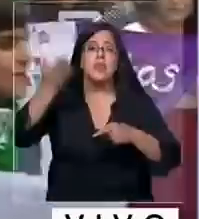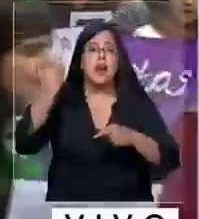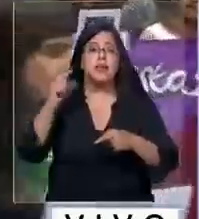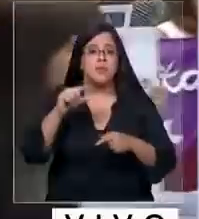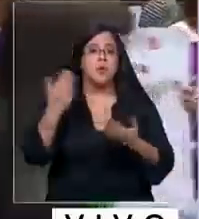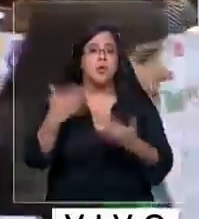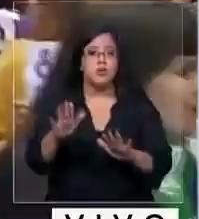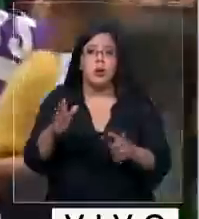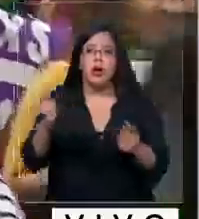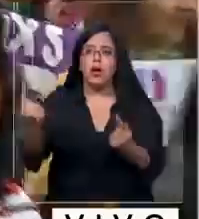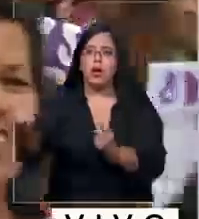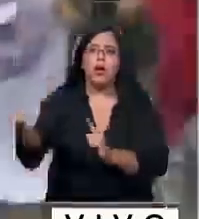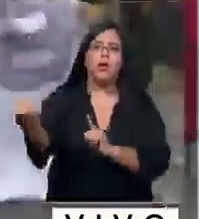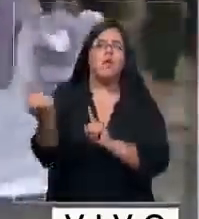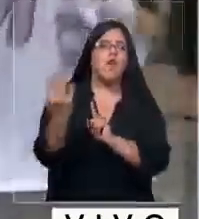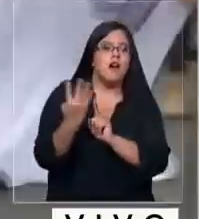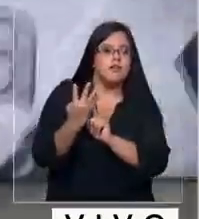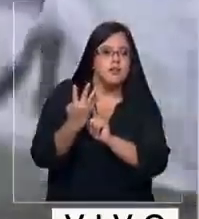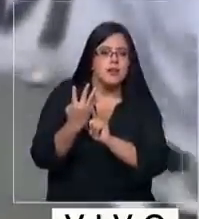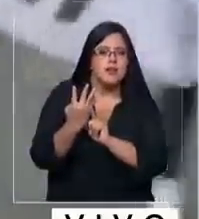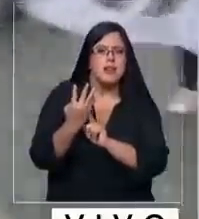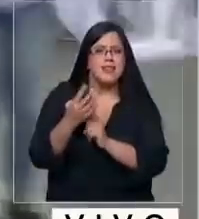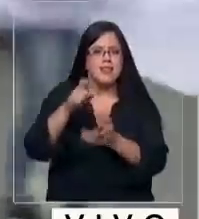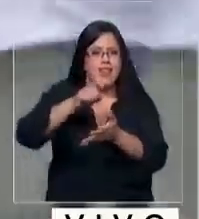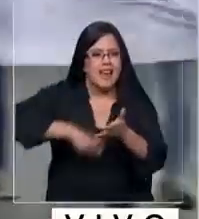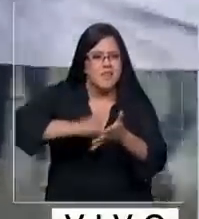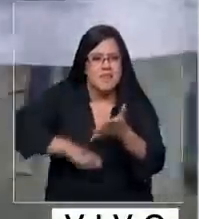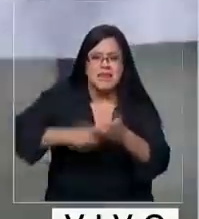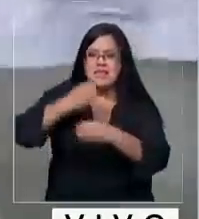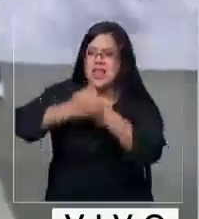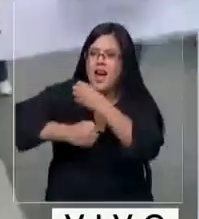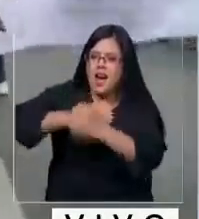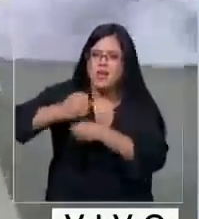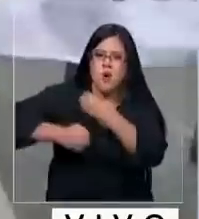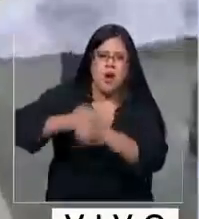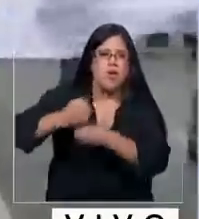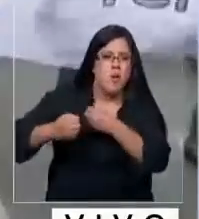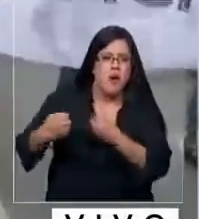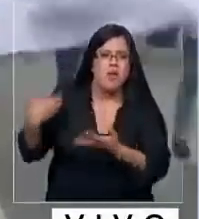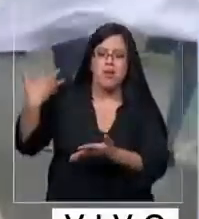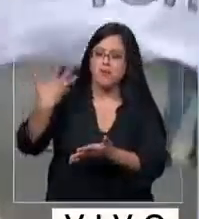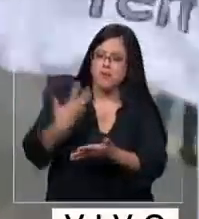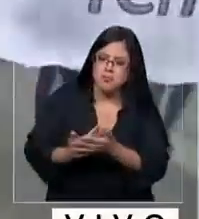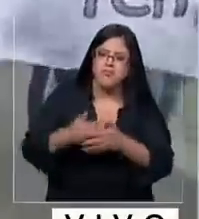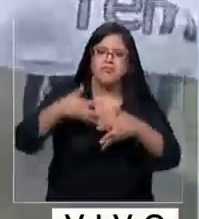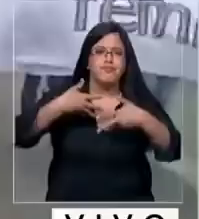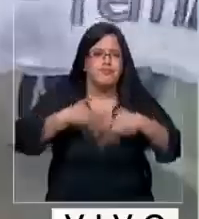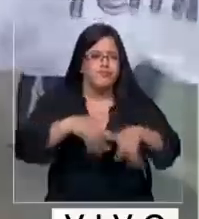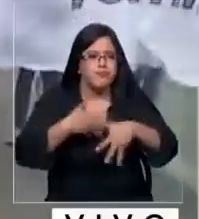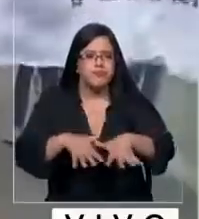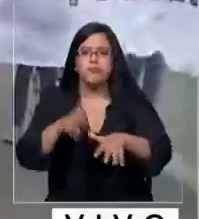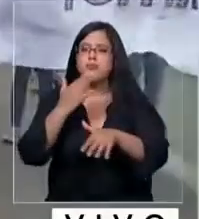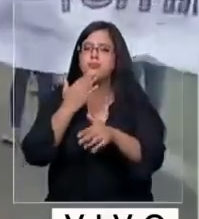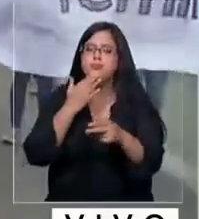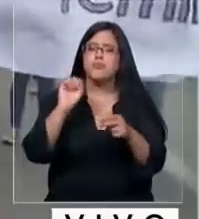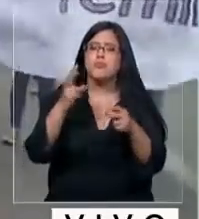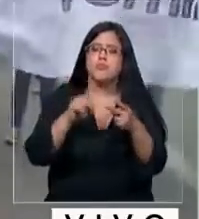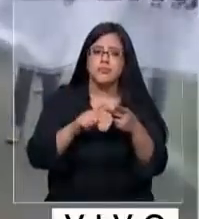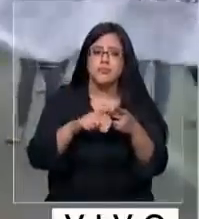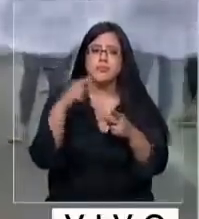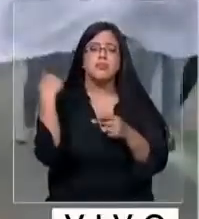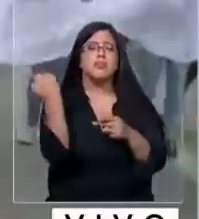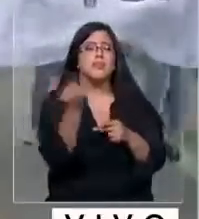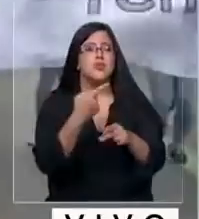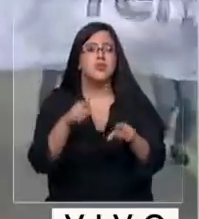nos acercan después de varios meses y después de varios años de movilización y también porque nosotros no estamos dispuestas a